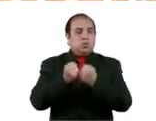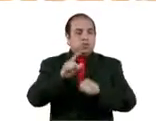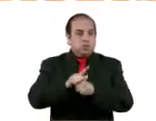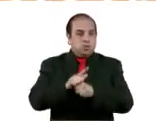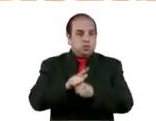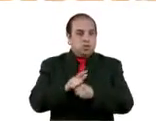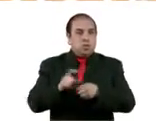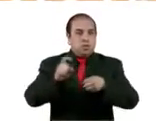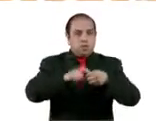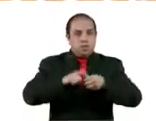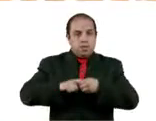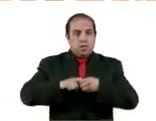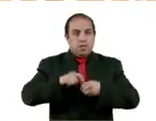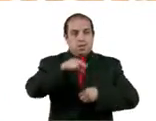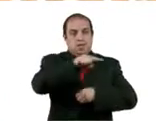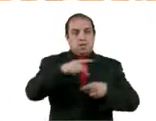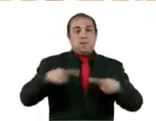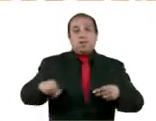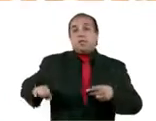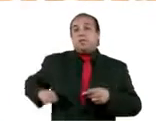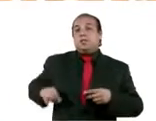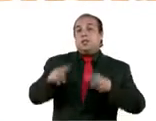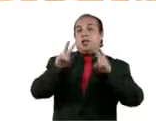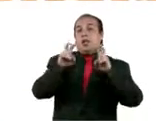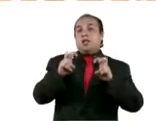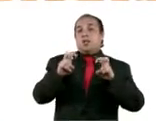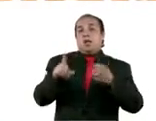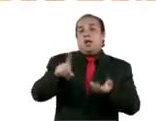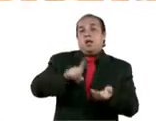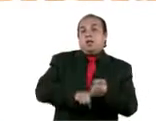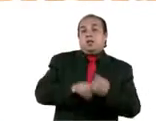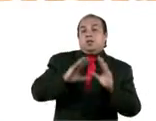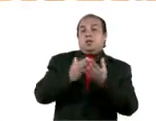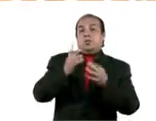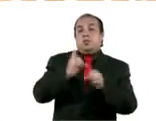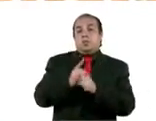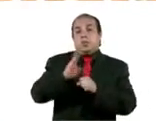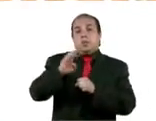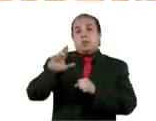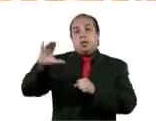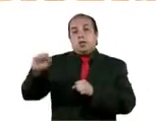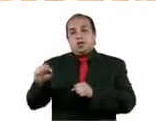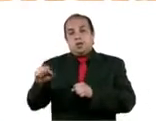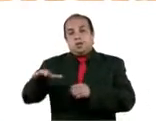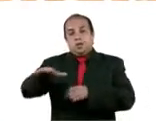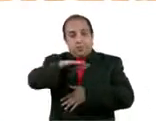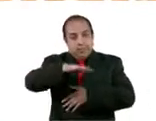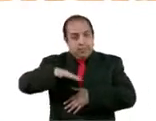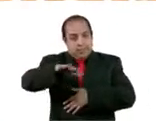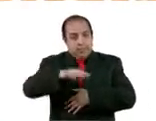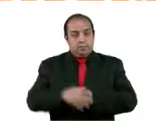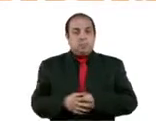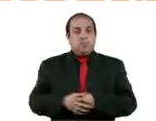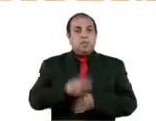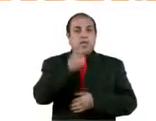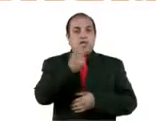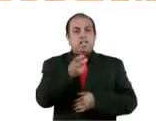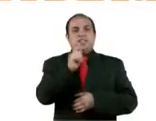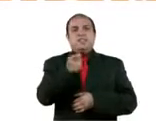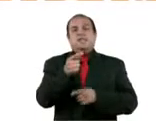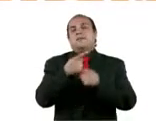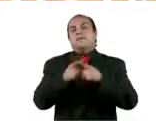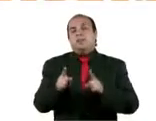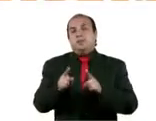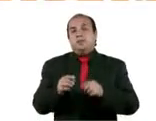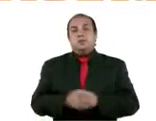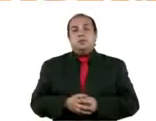con personas interesadas en el tema en las comunidades, en los barrios, en los territorios. Entonces, esto hace una diferencia.